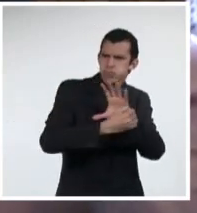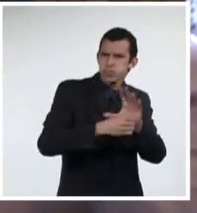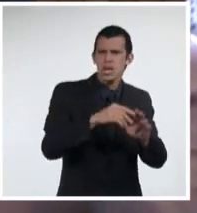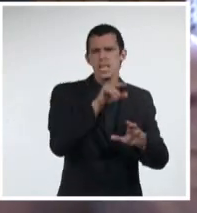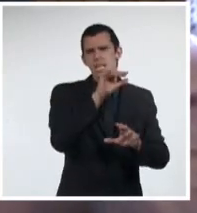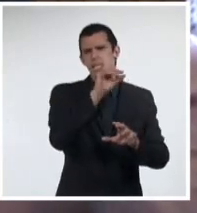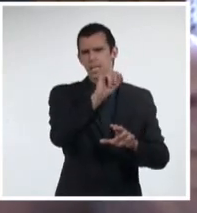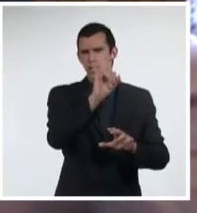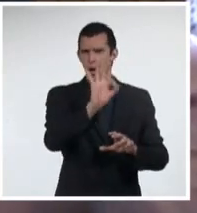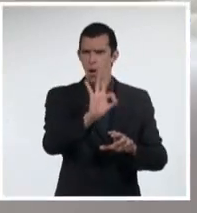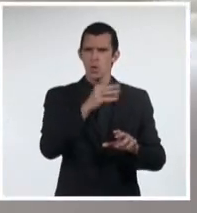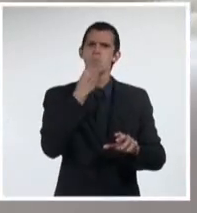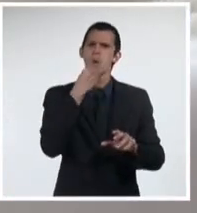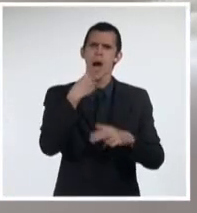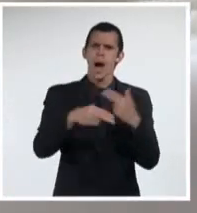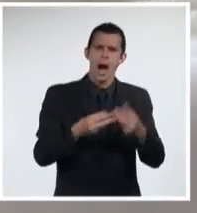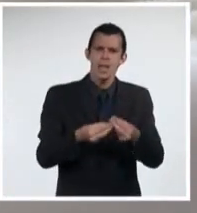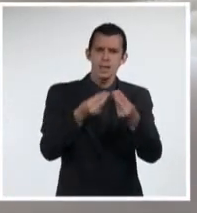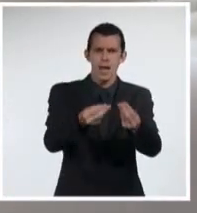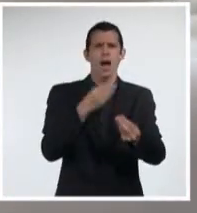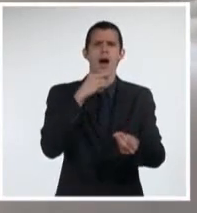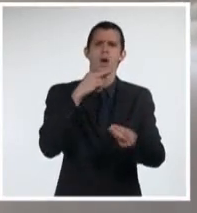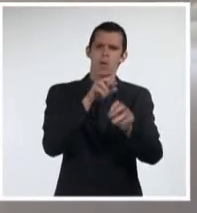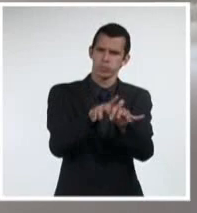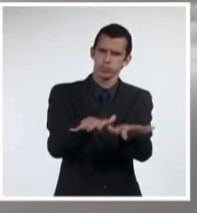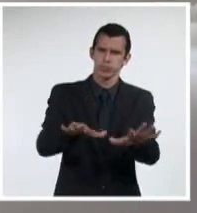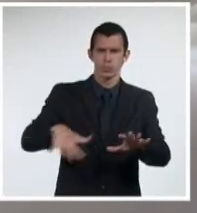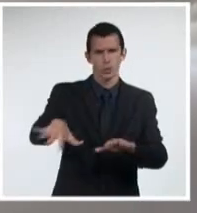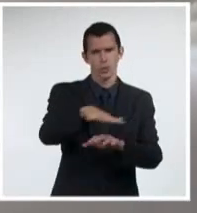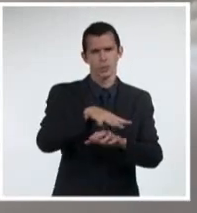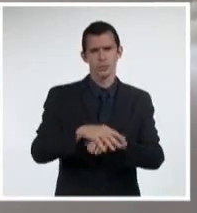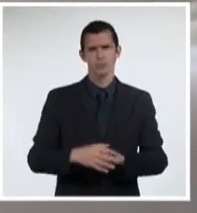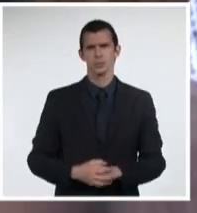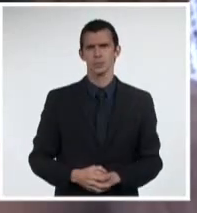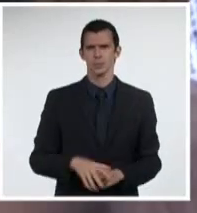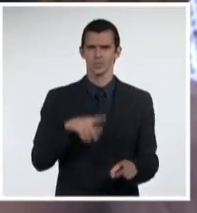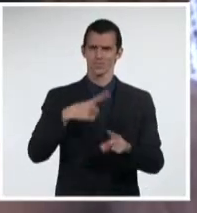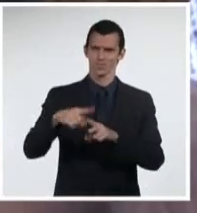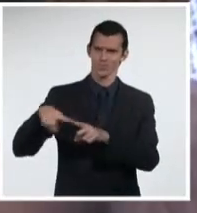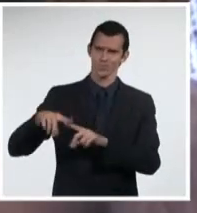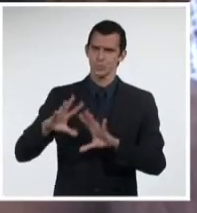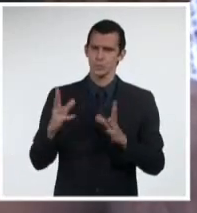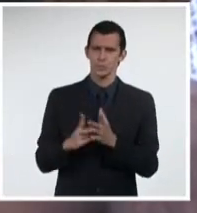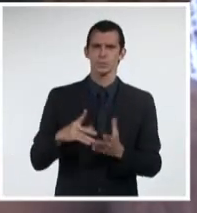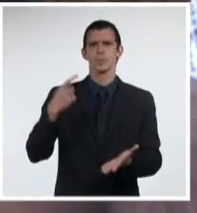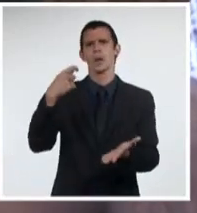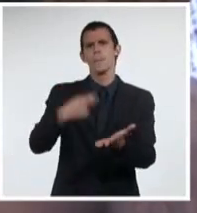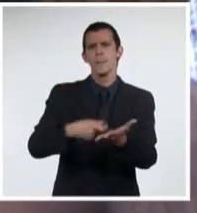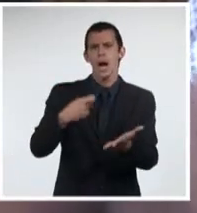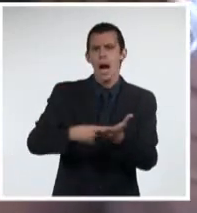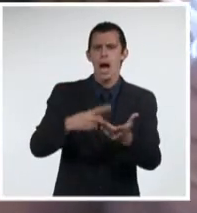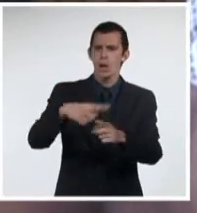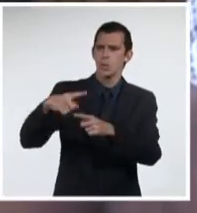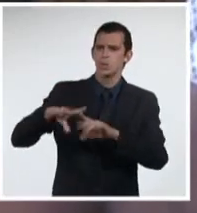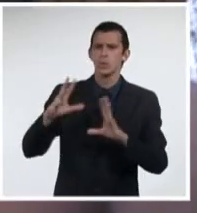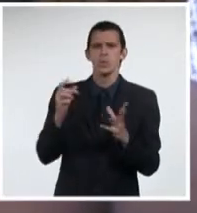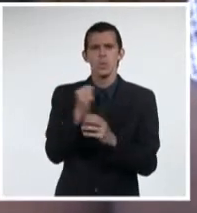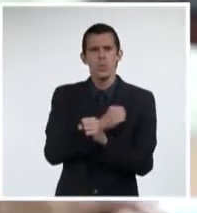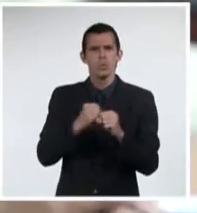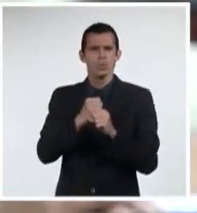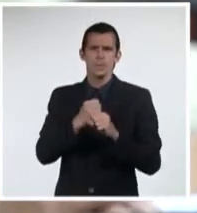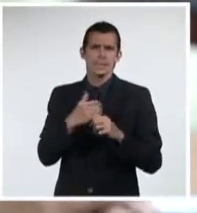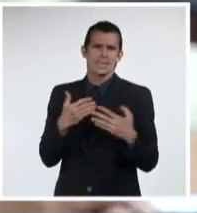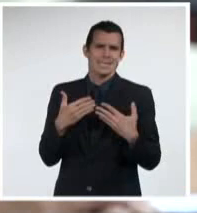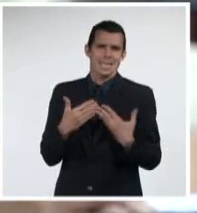la entrega del líquido a la población. A la vez, continúan las inversiones que realiza el Instituto Nacional de Recursos Hidráulicos para mejorar